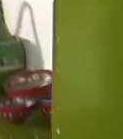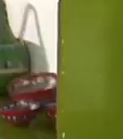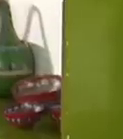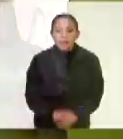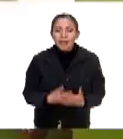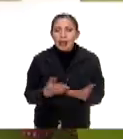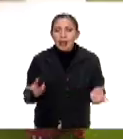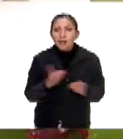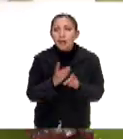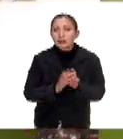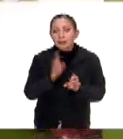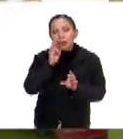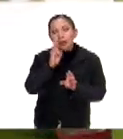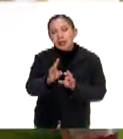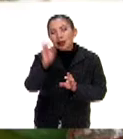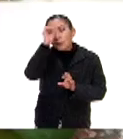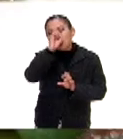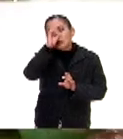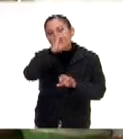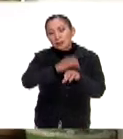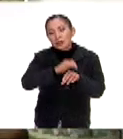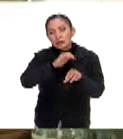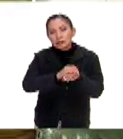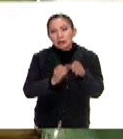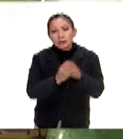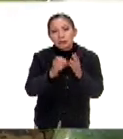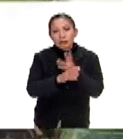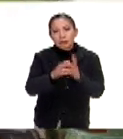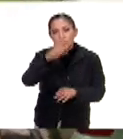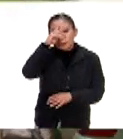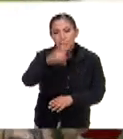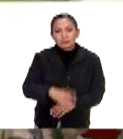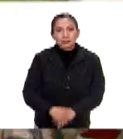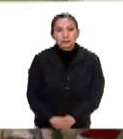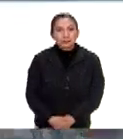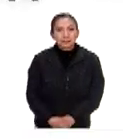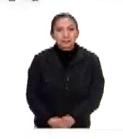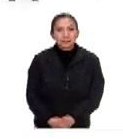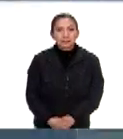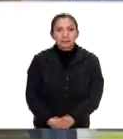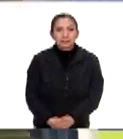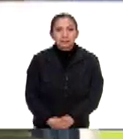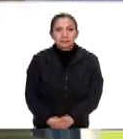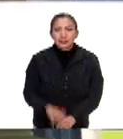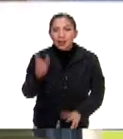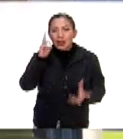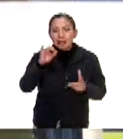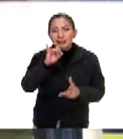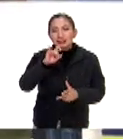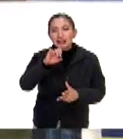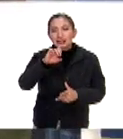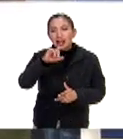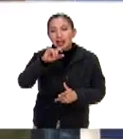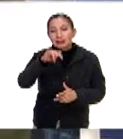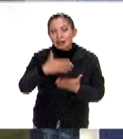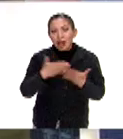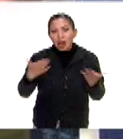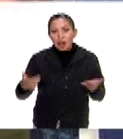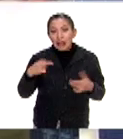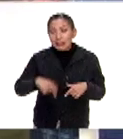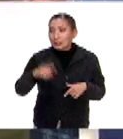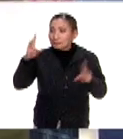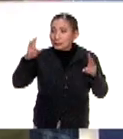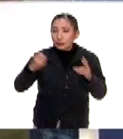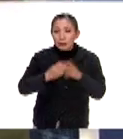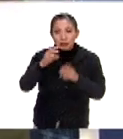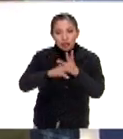Y ahora los invito a que escuchemos los comentarios de nuestros amigos en Novedad de la Patria. Hola, soy Giselle Escalante y en esta ocasión en nuestra